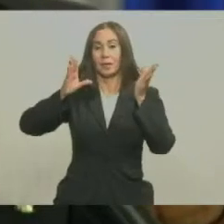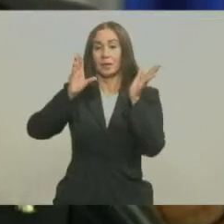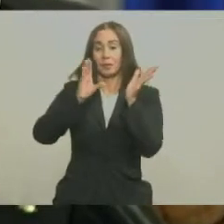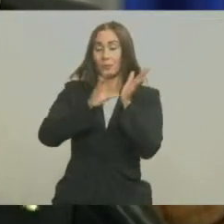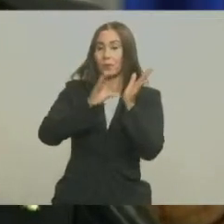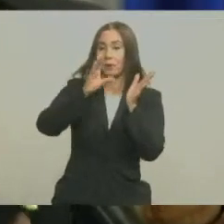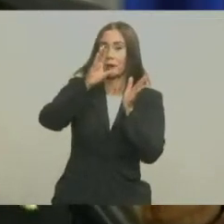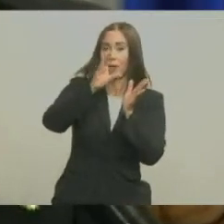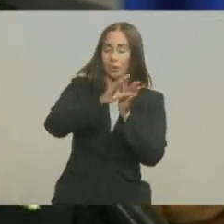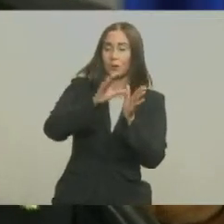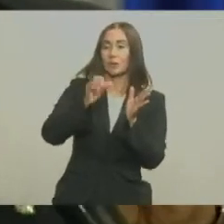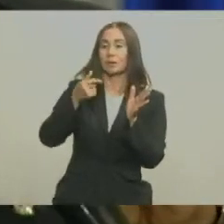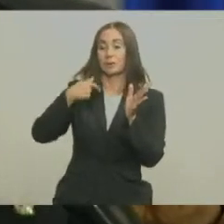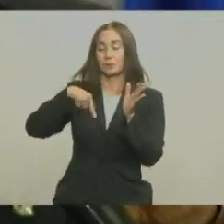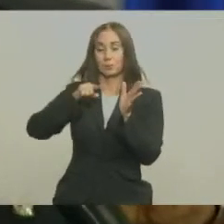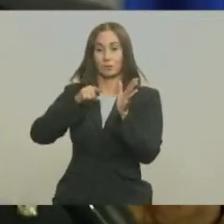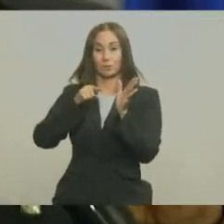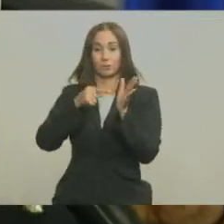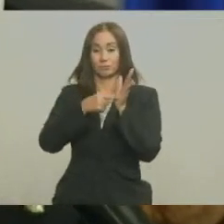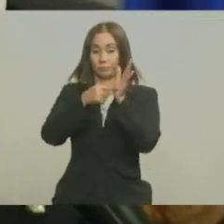y